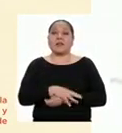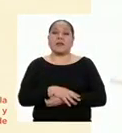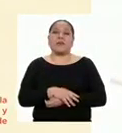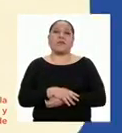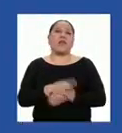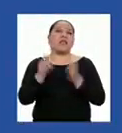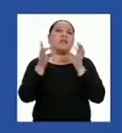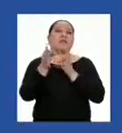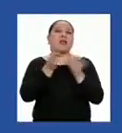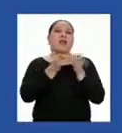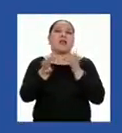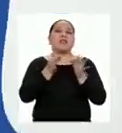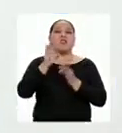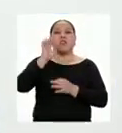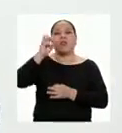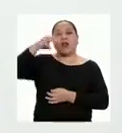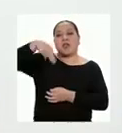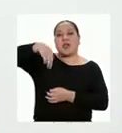de empatía.